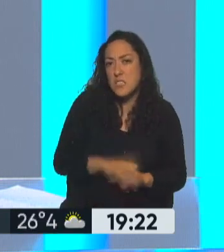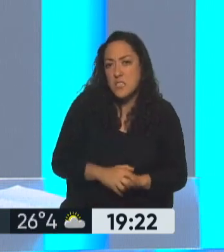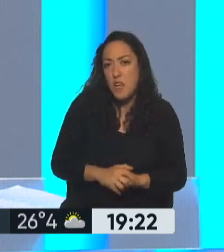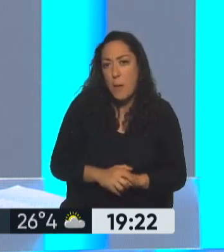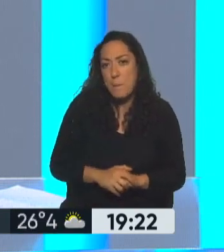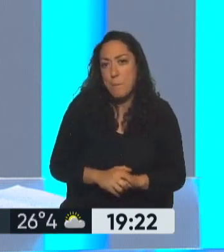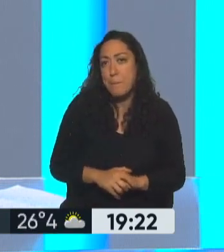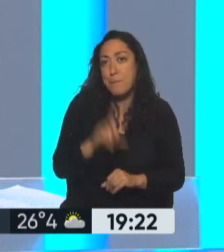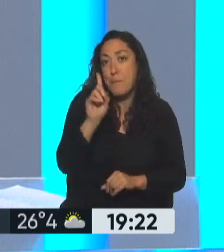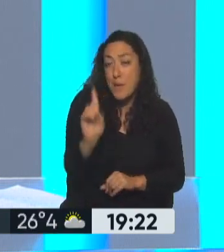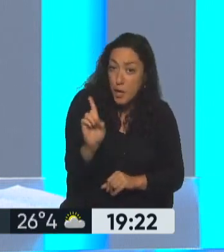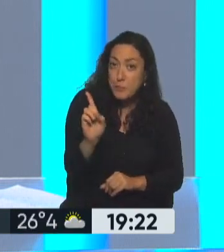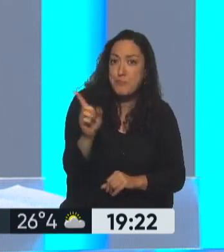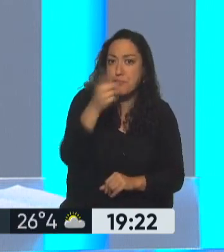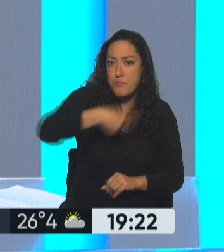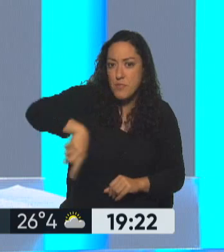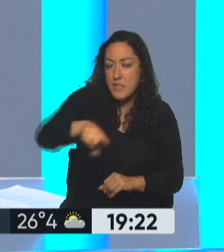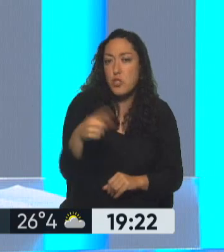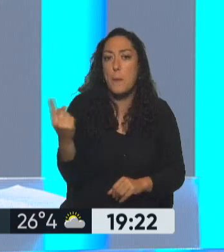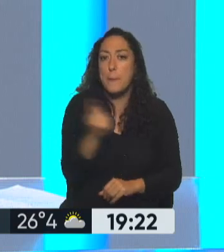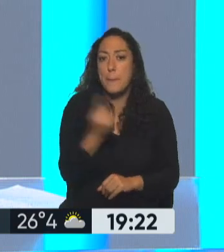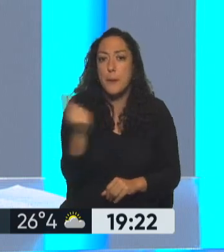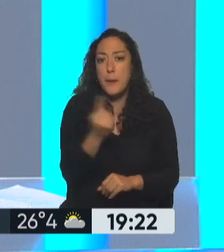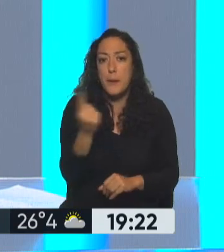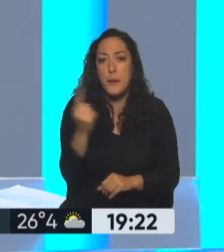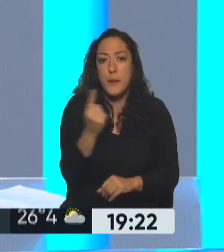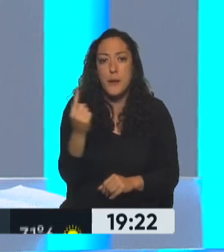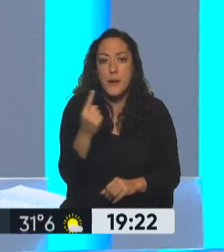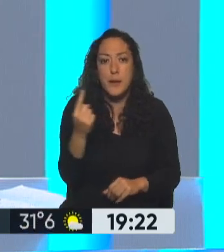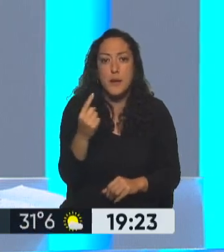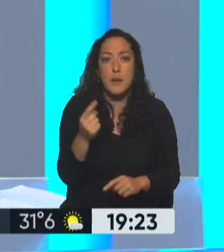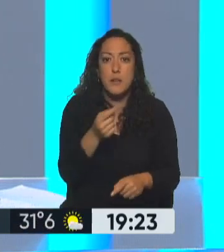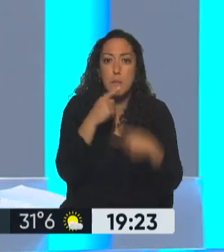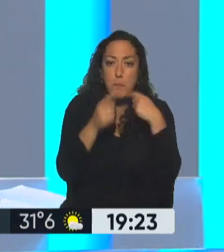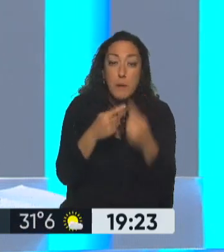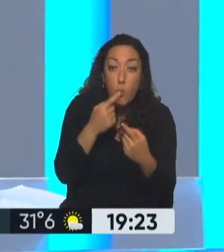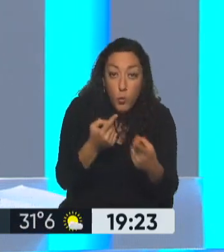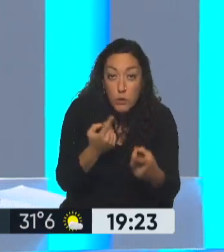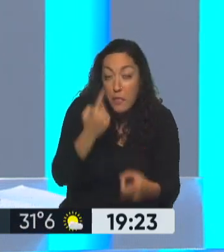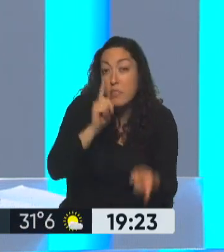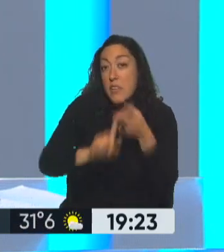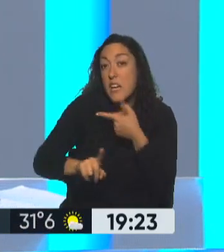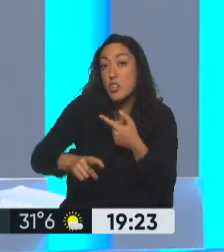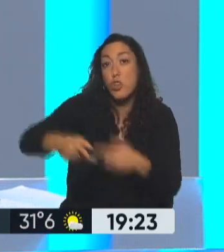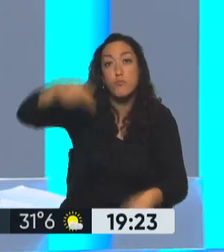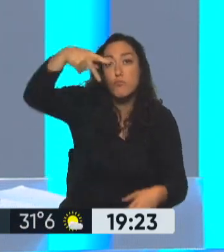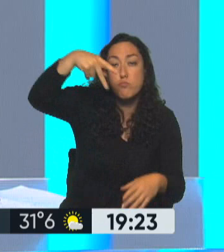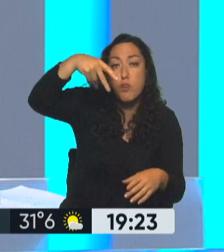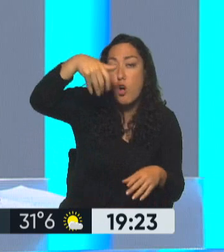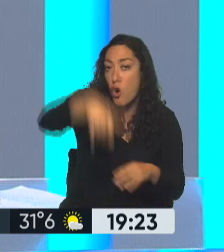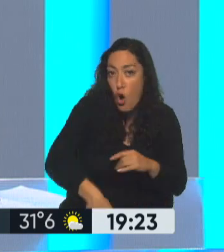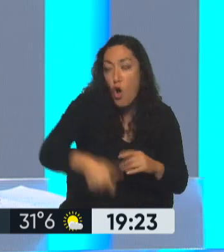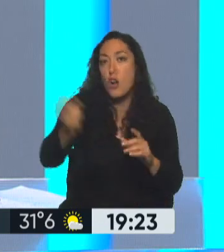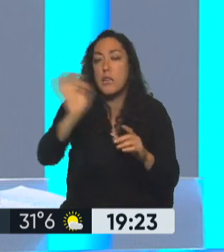embargo y y no cuando cuando es abordada directamente corta la comunicación hay